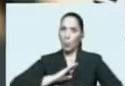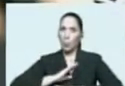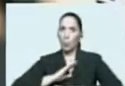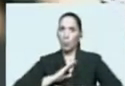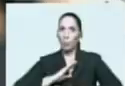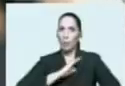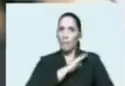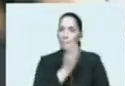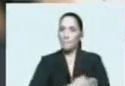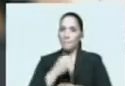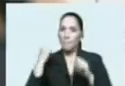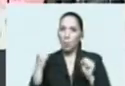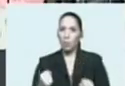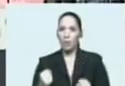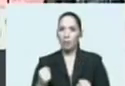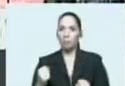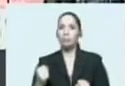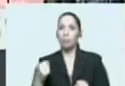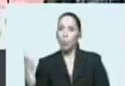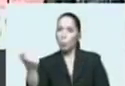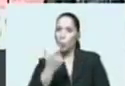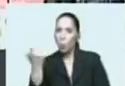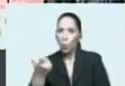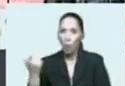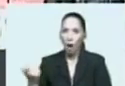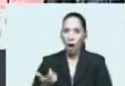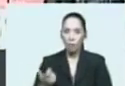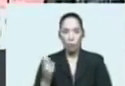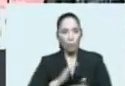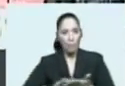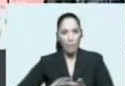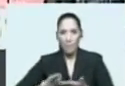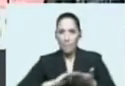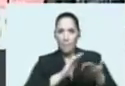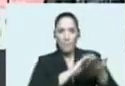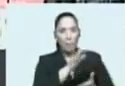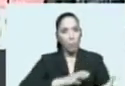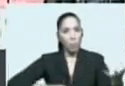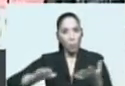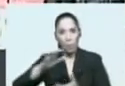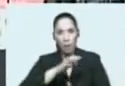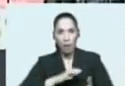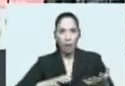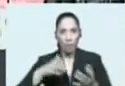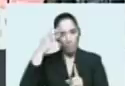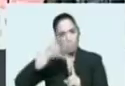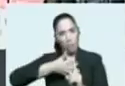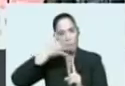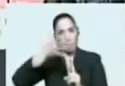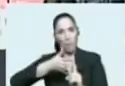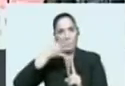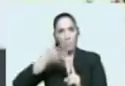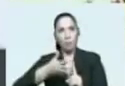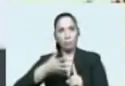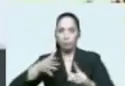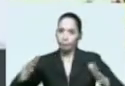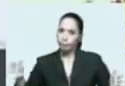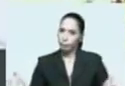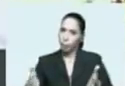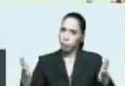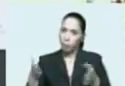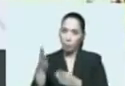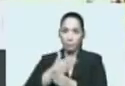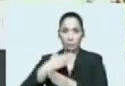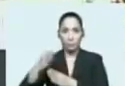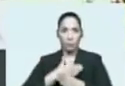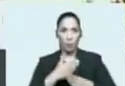aplicación de las soluciones a sus problemas orientando la comprensión de los fenómenos propios de la sociedad capitalista motivando la compartir y a